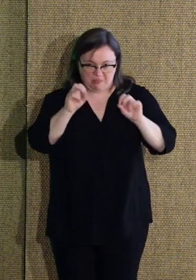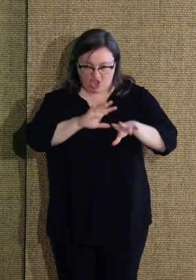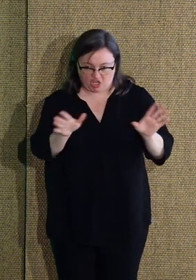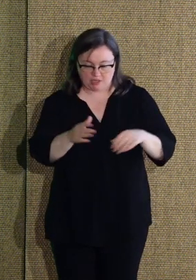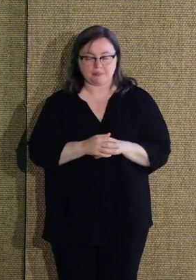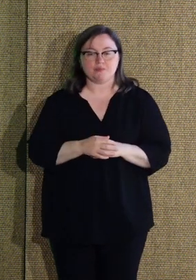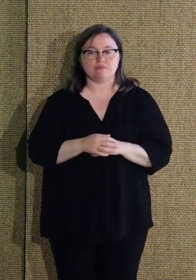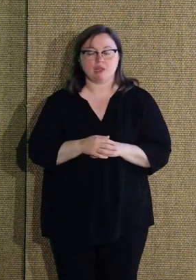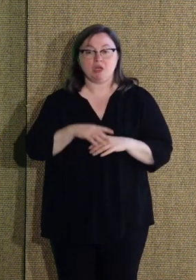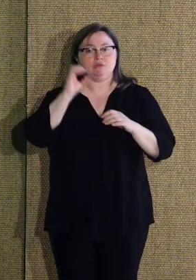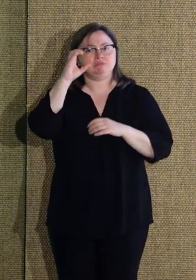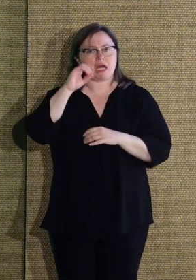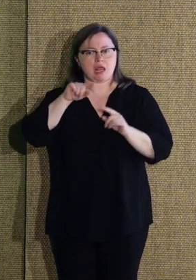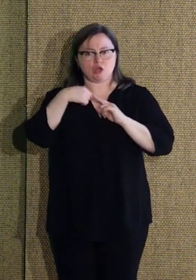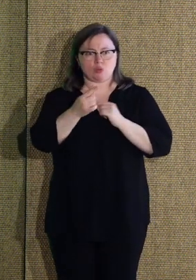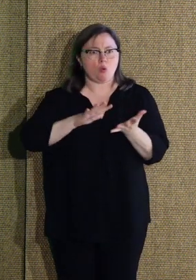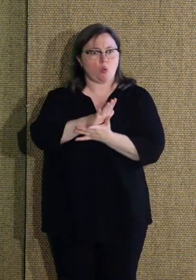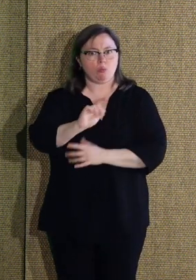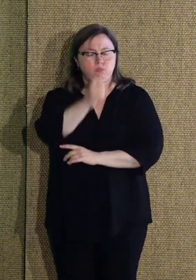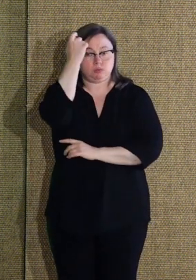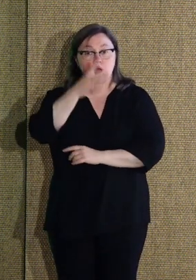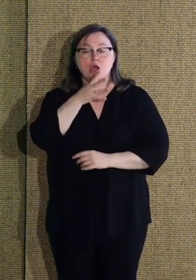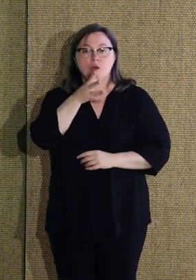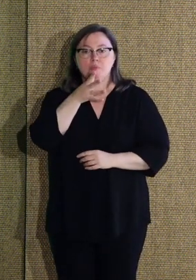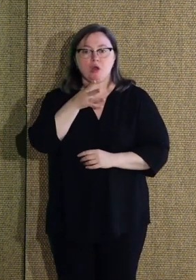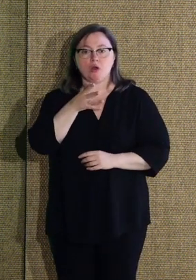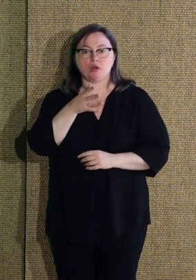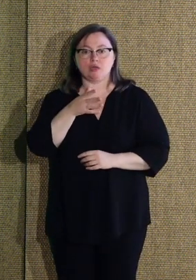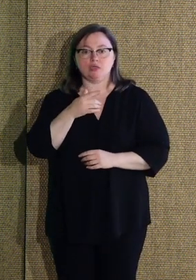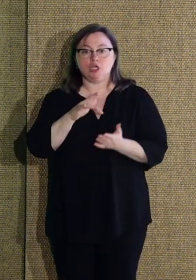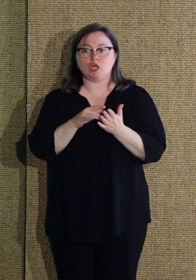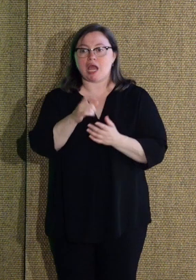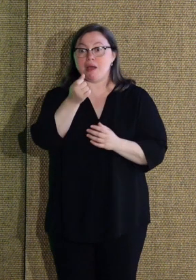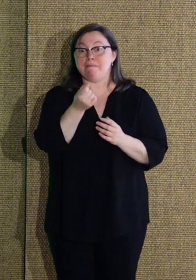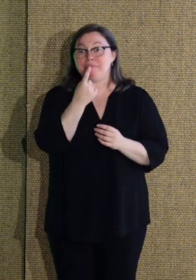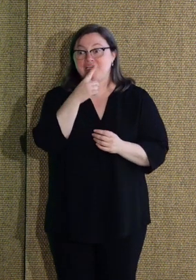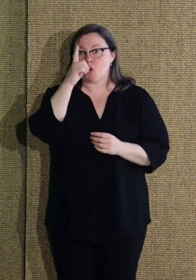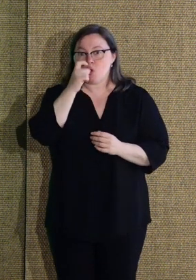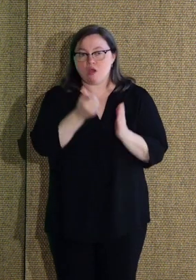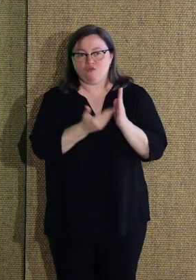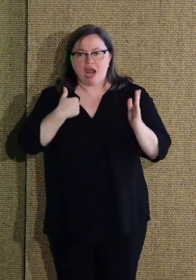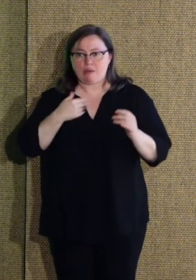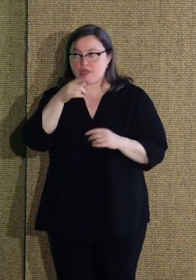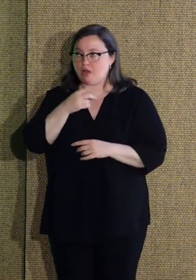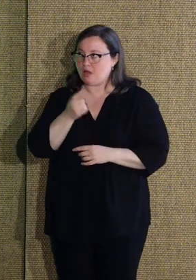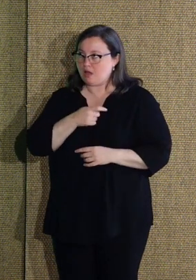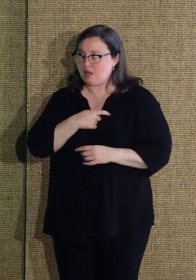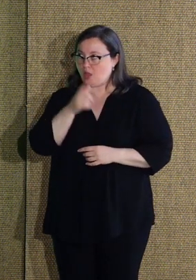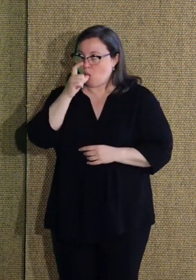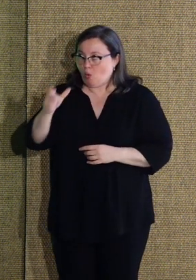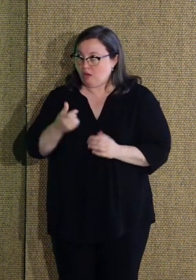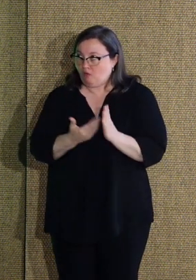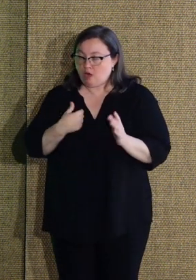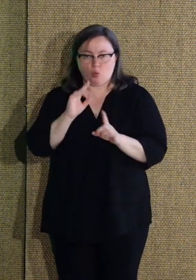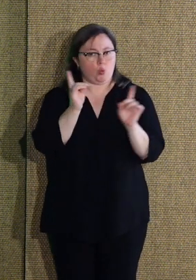Y la verdad es que las charlas tuvieron mucho éxito, porque no iban de quitarles la medicación, que era lo que ellos se temían. Bueno, pues